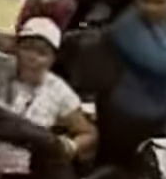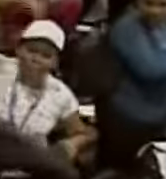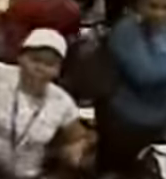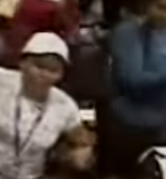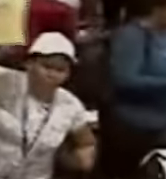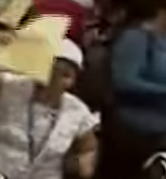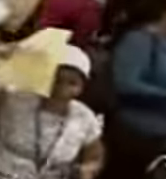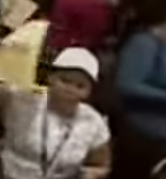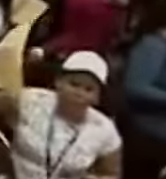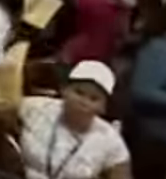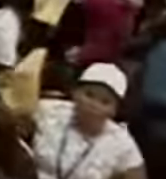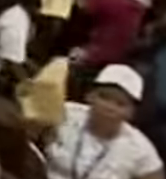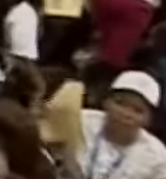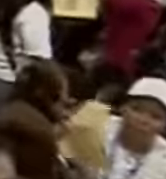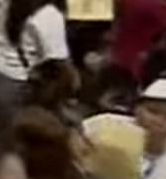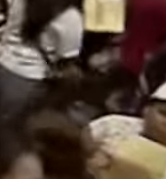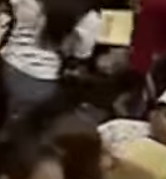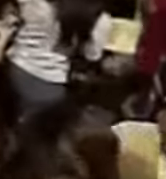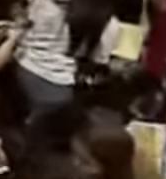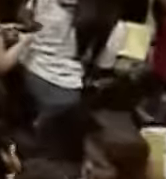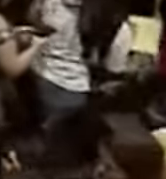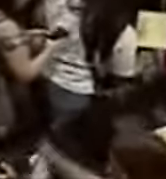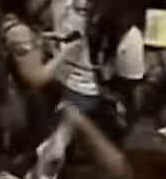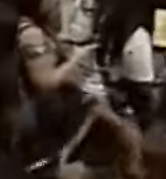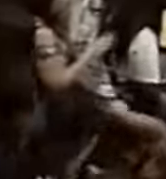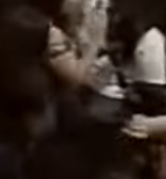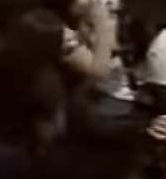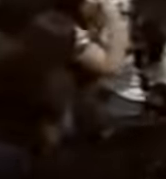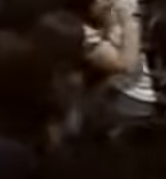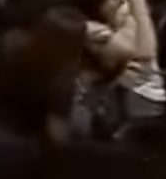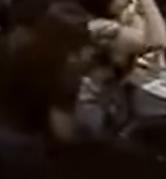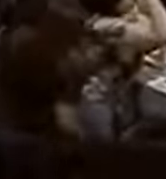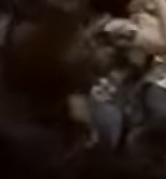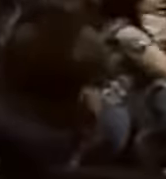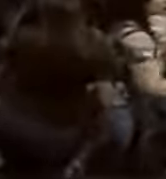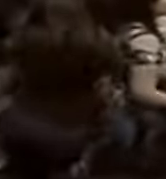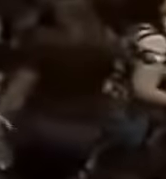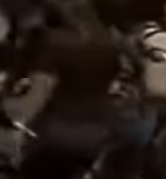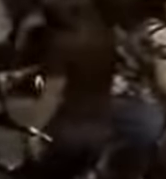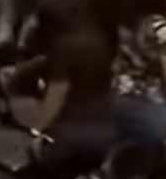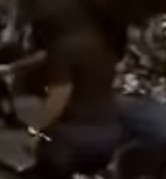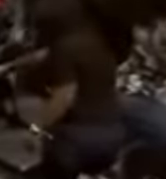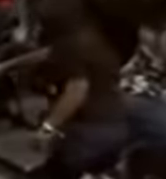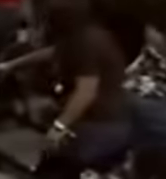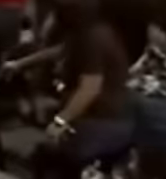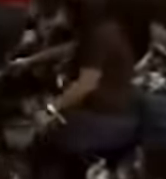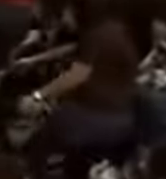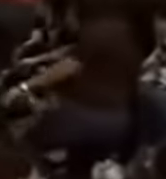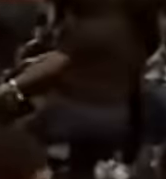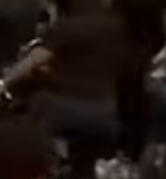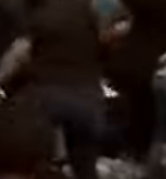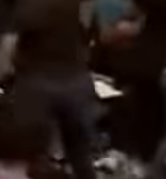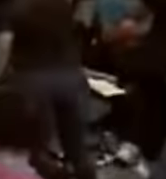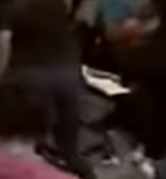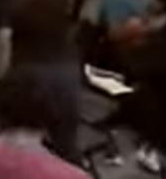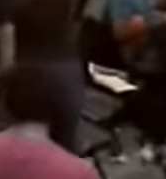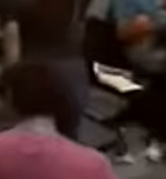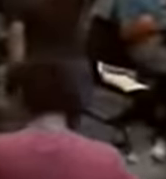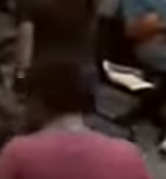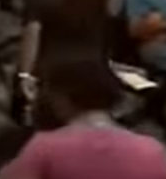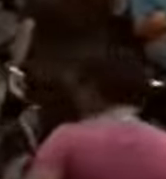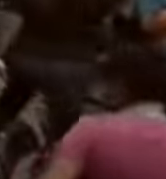Yo nací en esta ribera del Arauca vibrador. Soy hermano de la